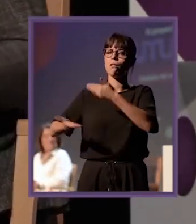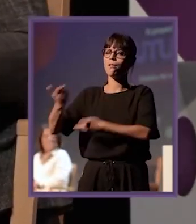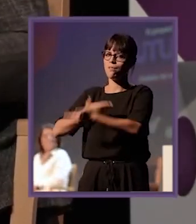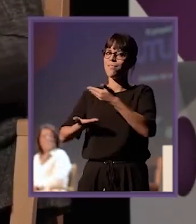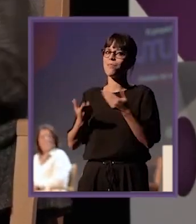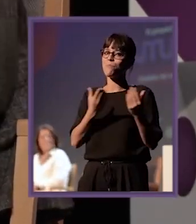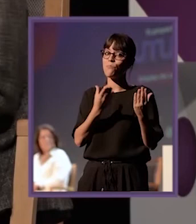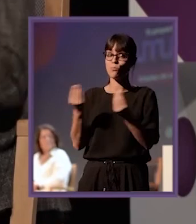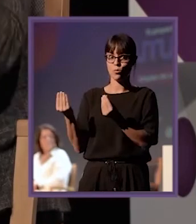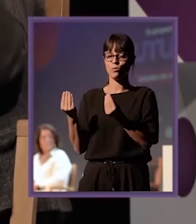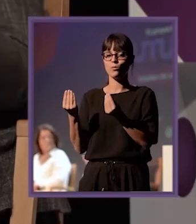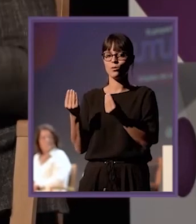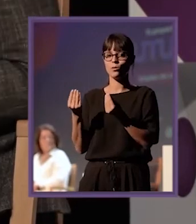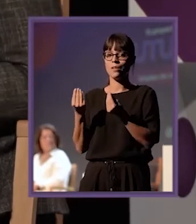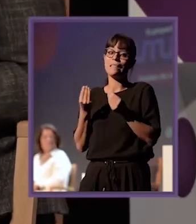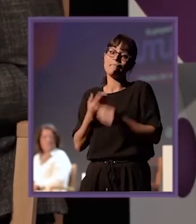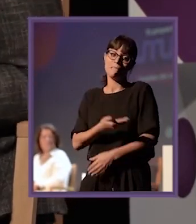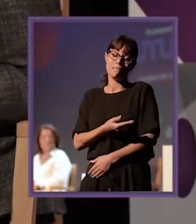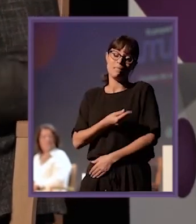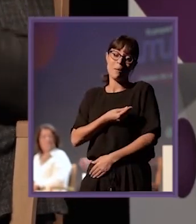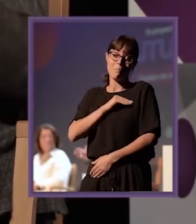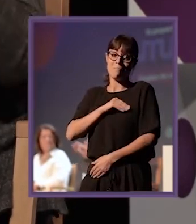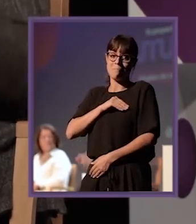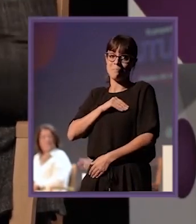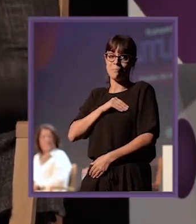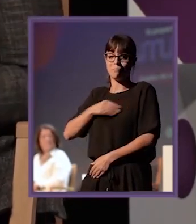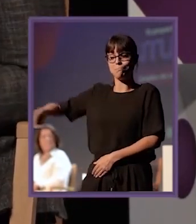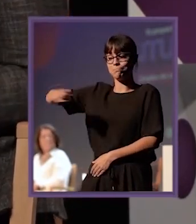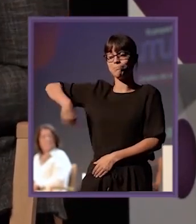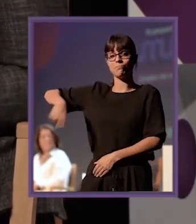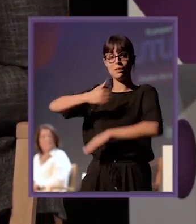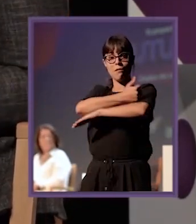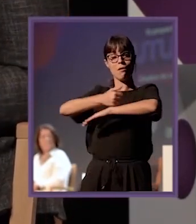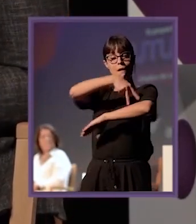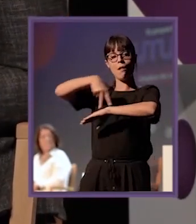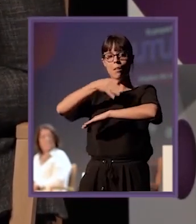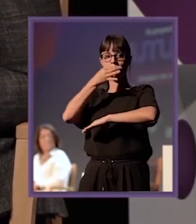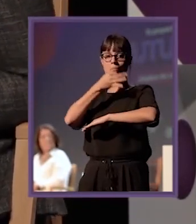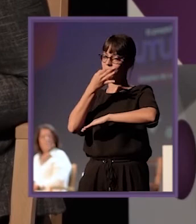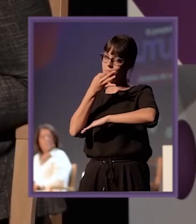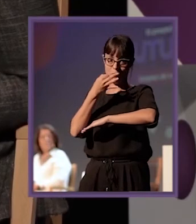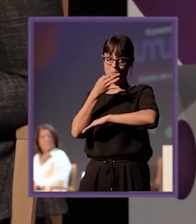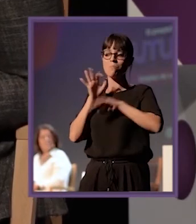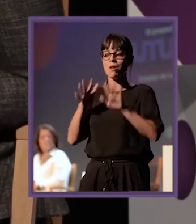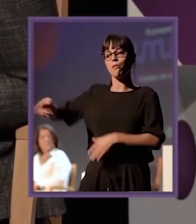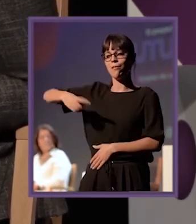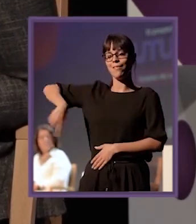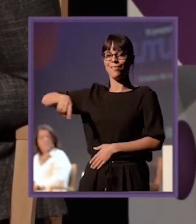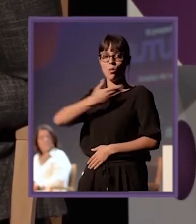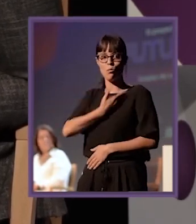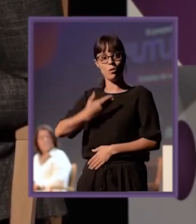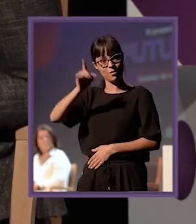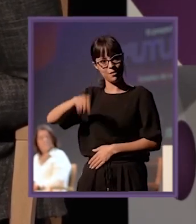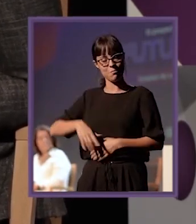no puedan estar en el escenario con nosotras, pero que sepan que esto es suyo y que están aquí también representadas. Pues los fondos